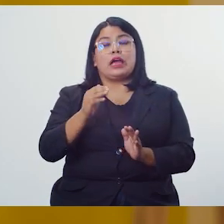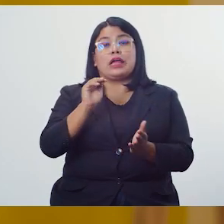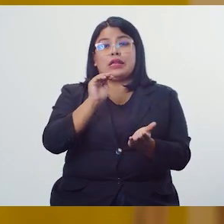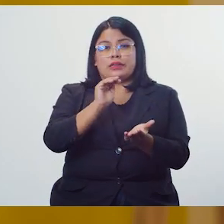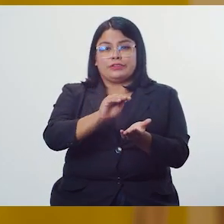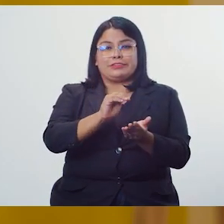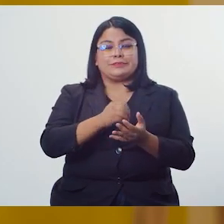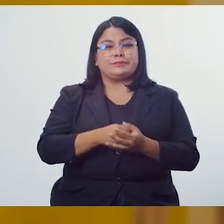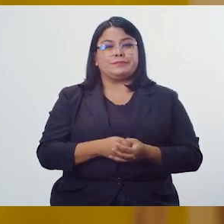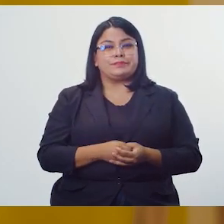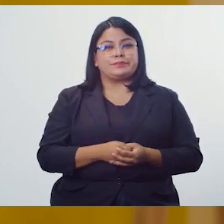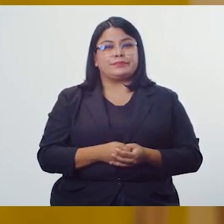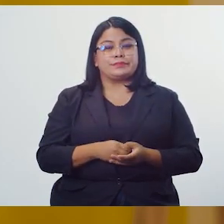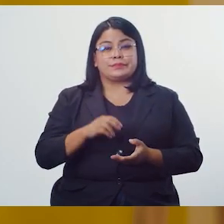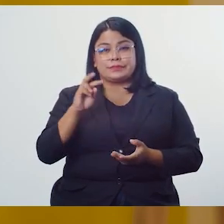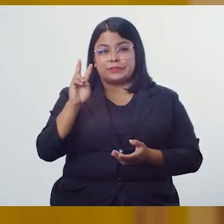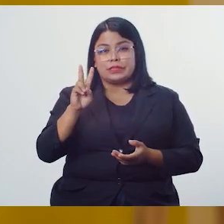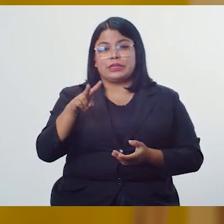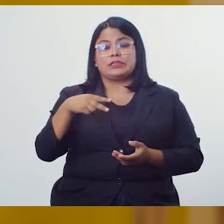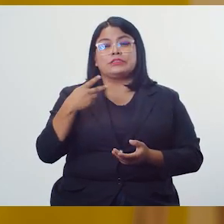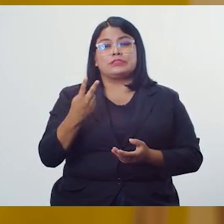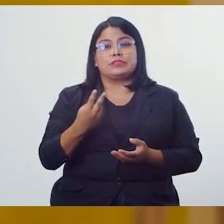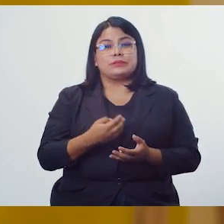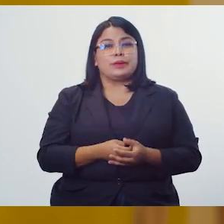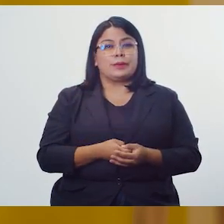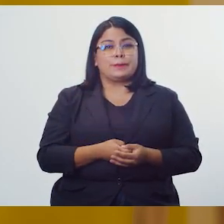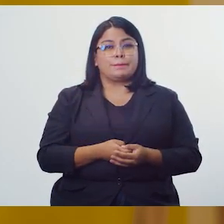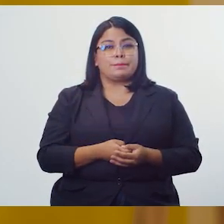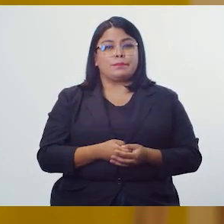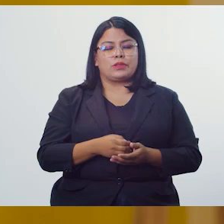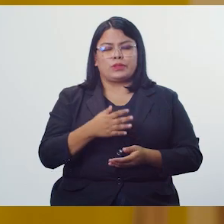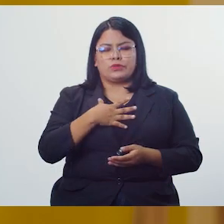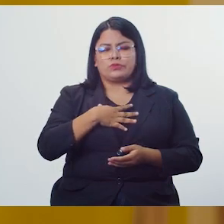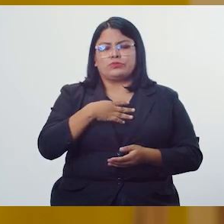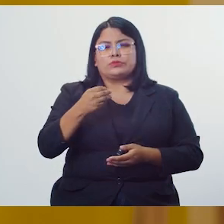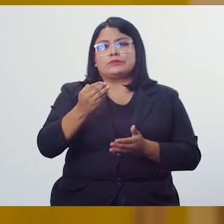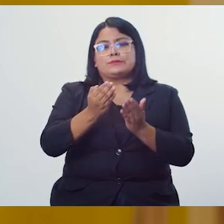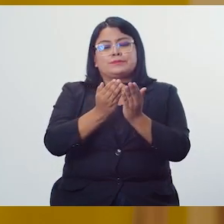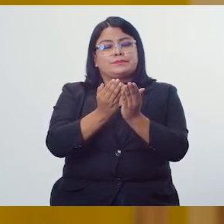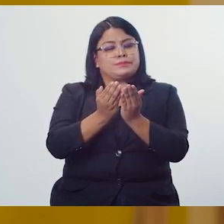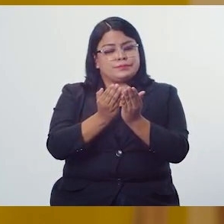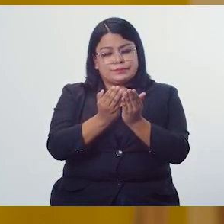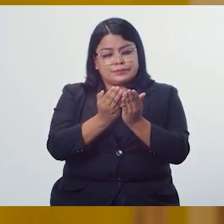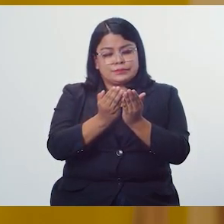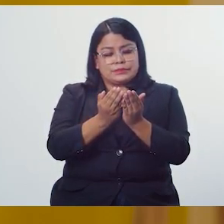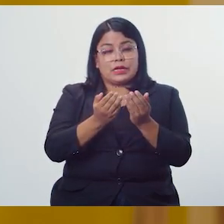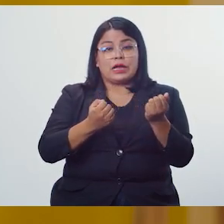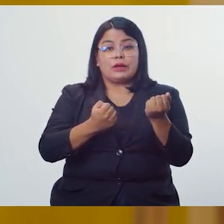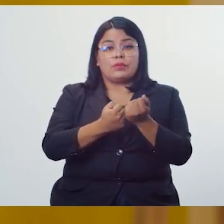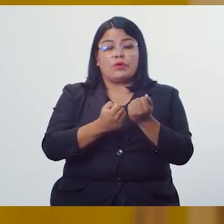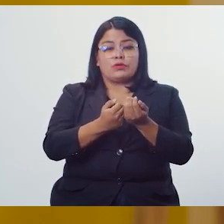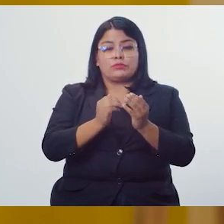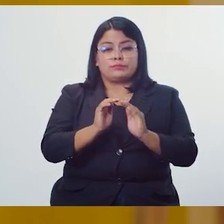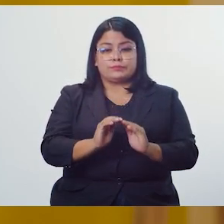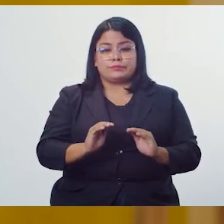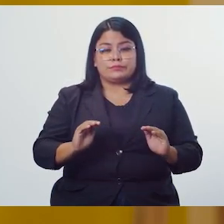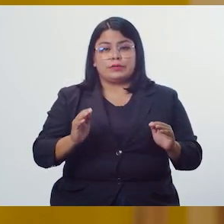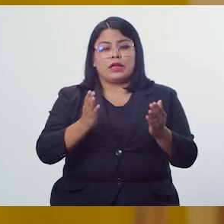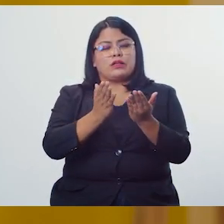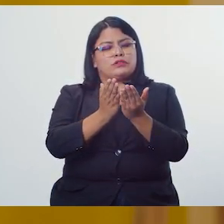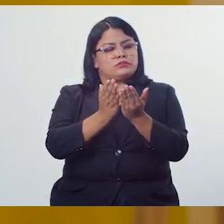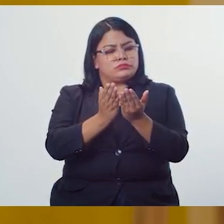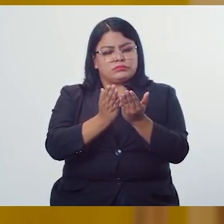en la unidad. La segunda sección es Nos gusta leer, que acerca a los niños y a las niñas